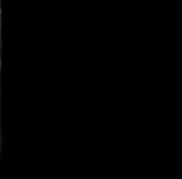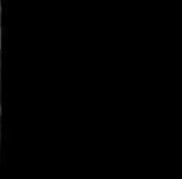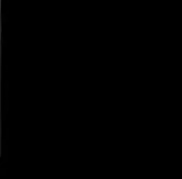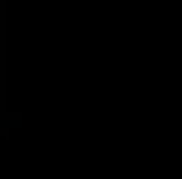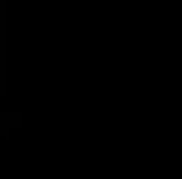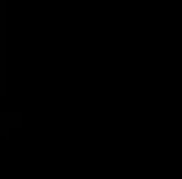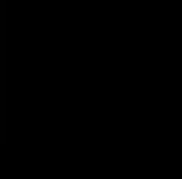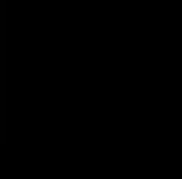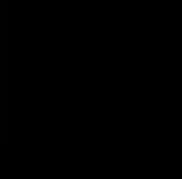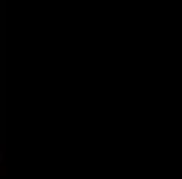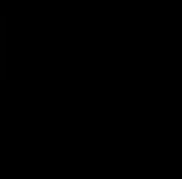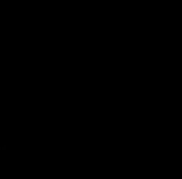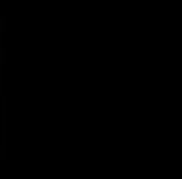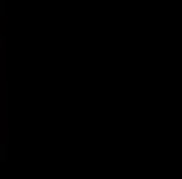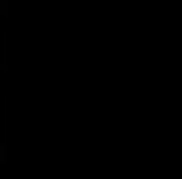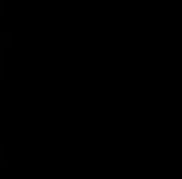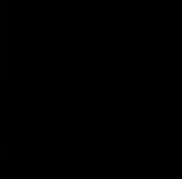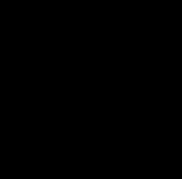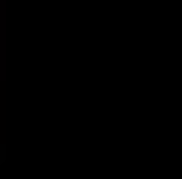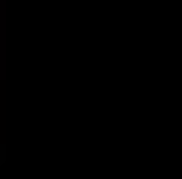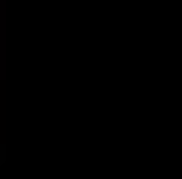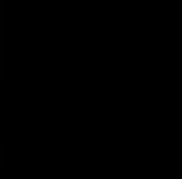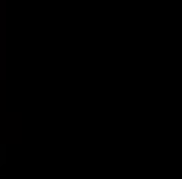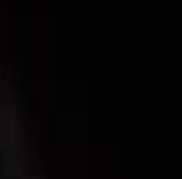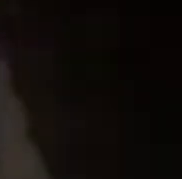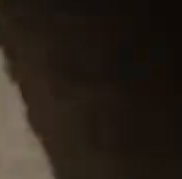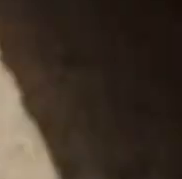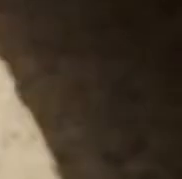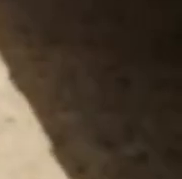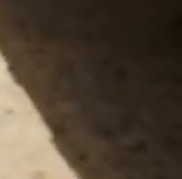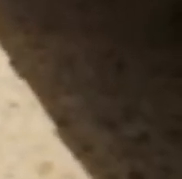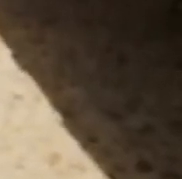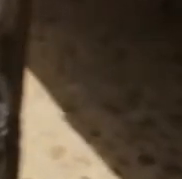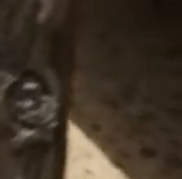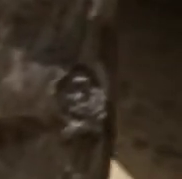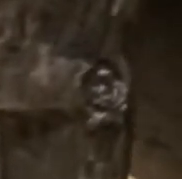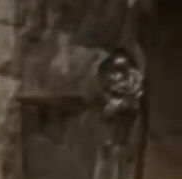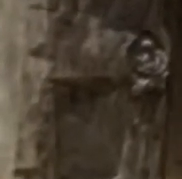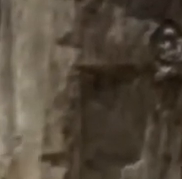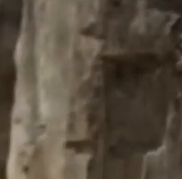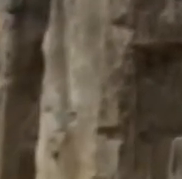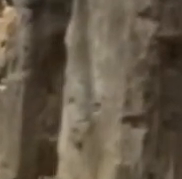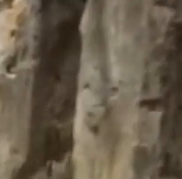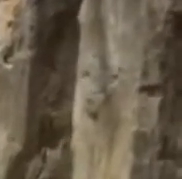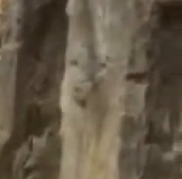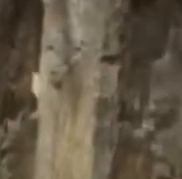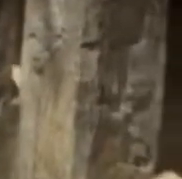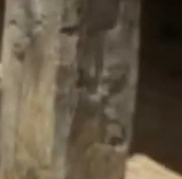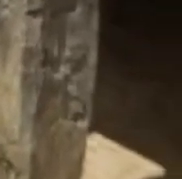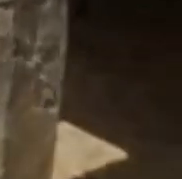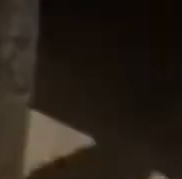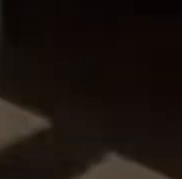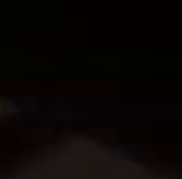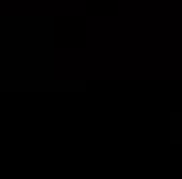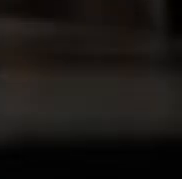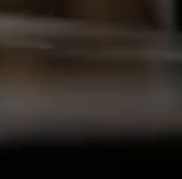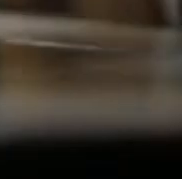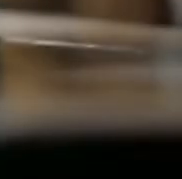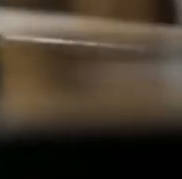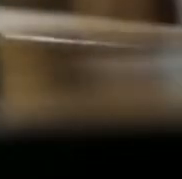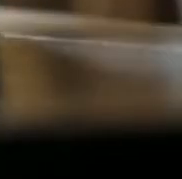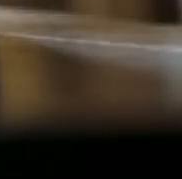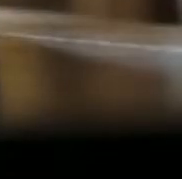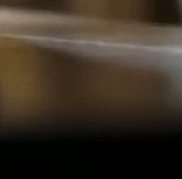soporte conflictivo en la sociedad española. Con mi cine he dado voz a personas anónimas que no tenían